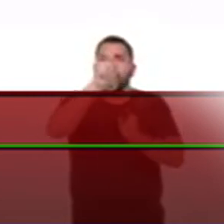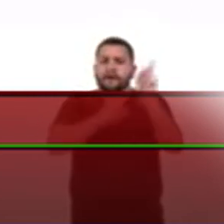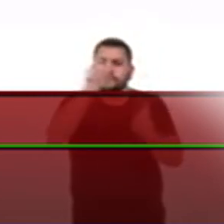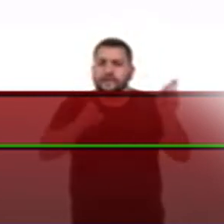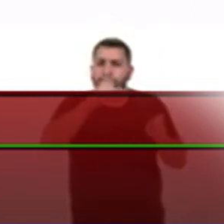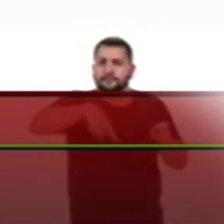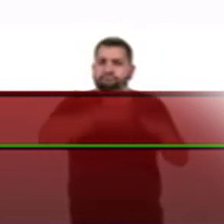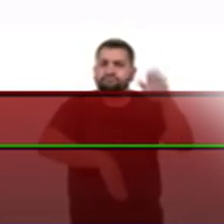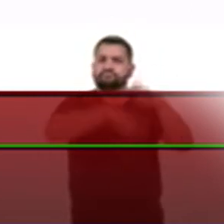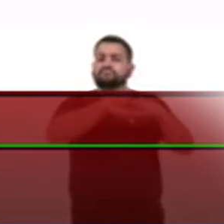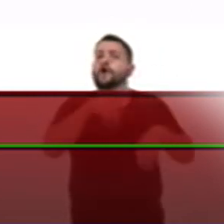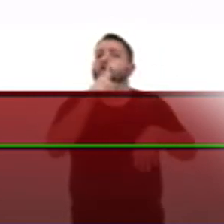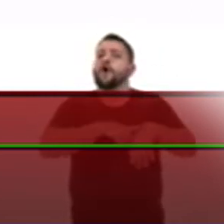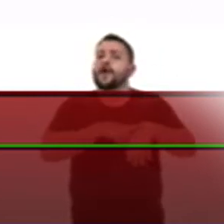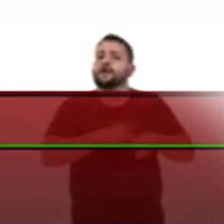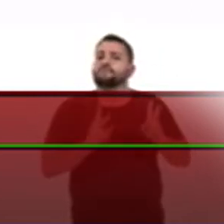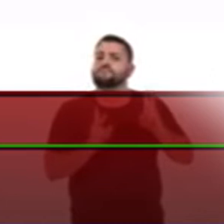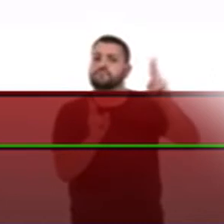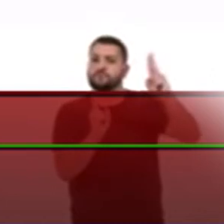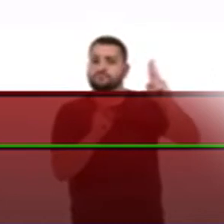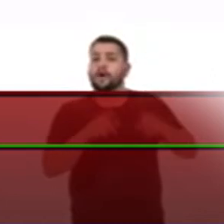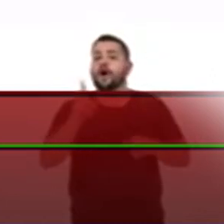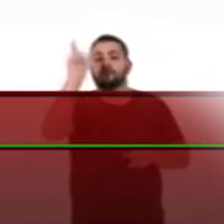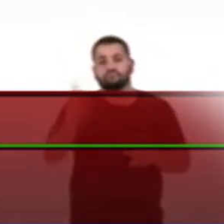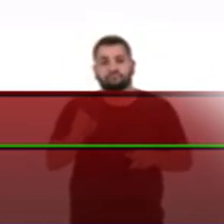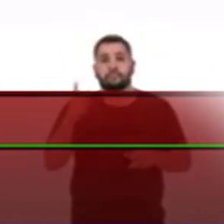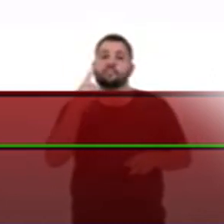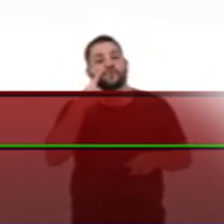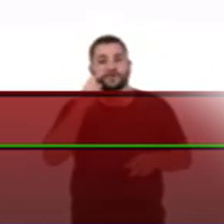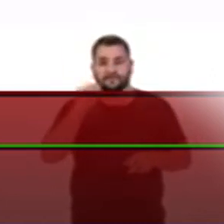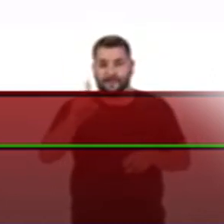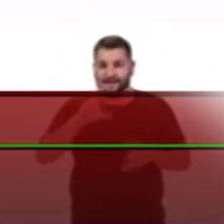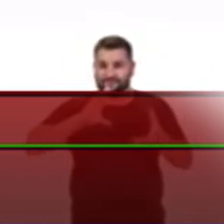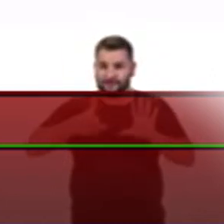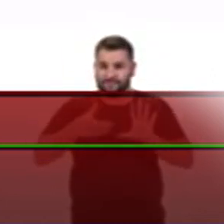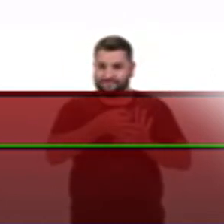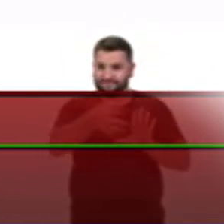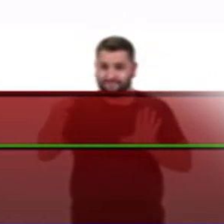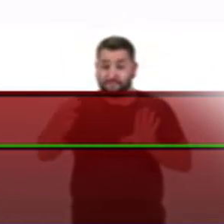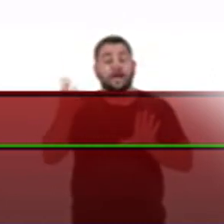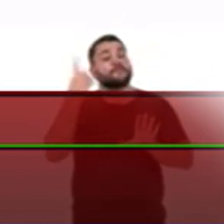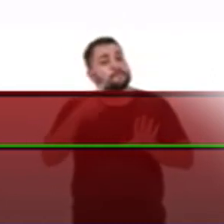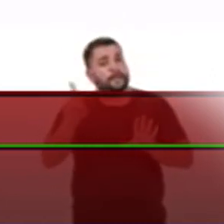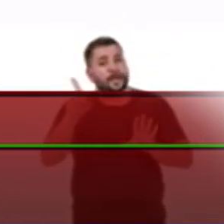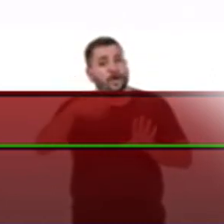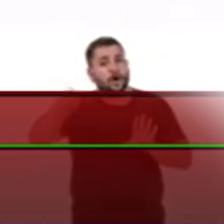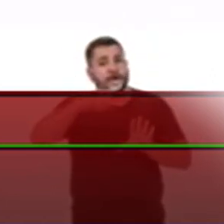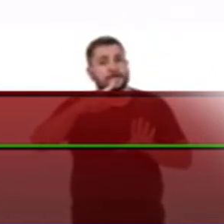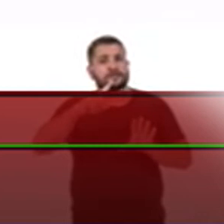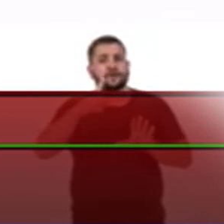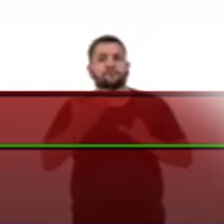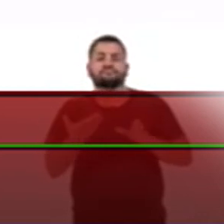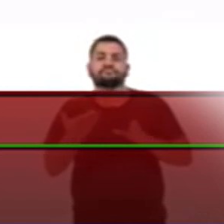los horarios serán establecidos por las autoridades municipales del mismo modo, pero no podrán